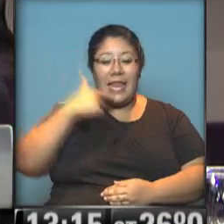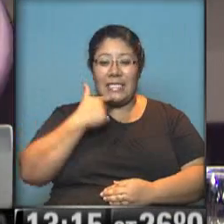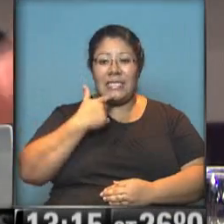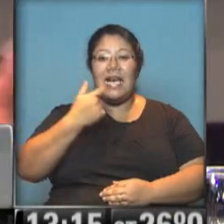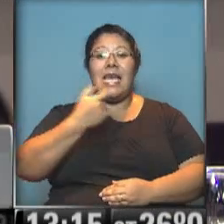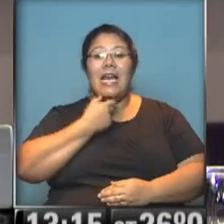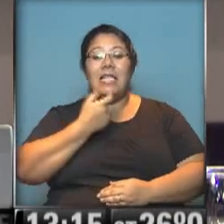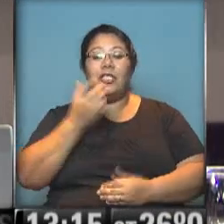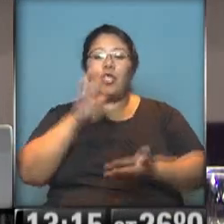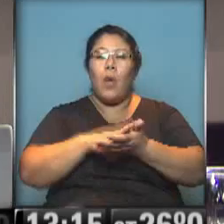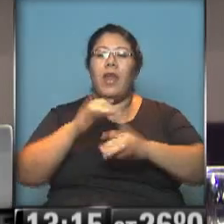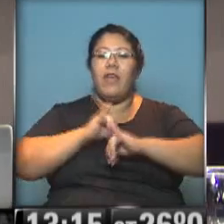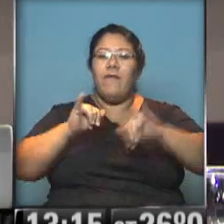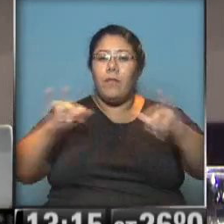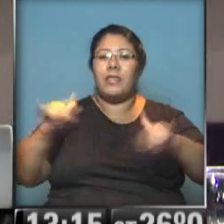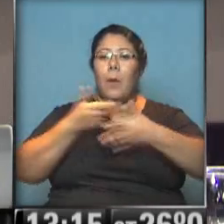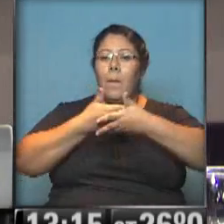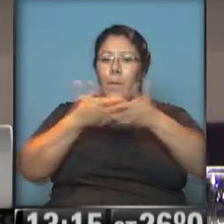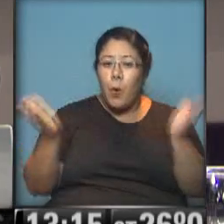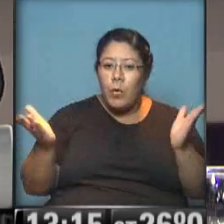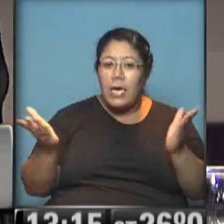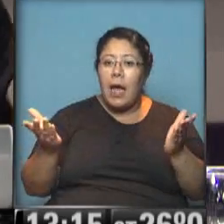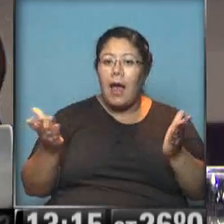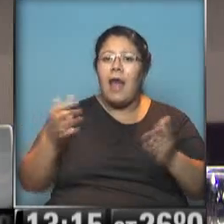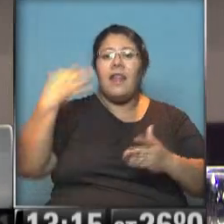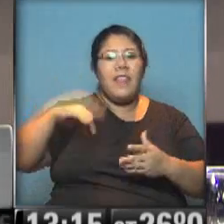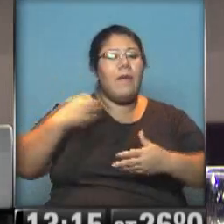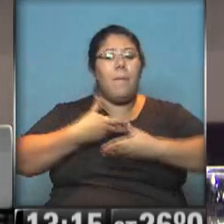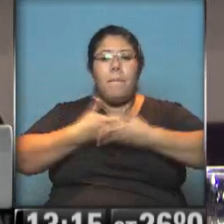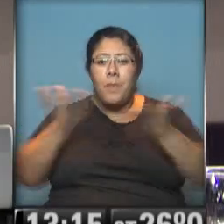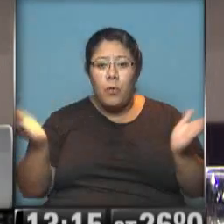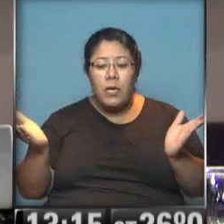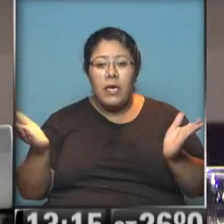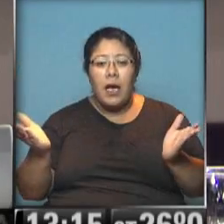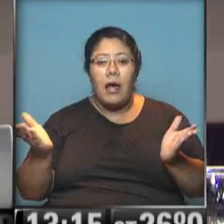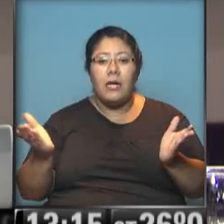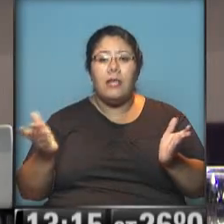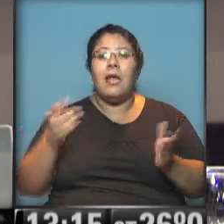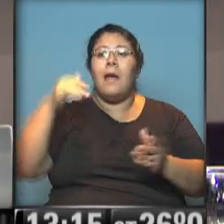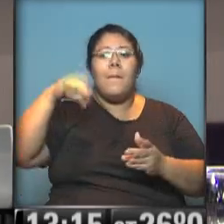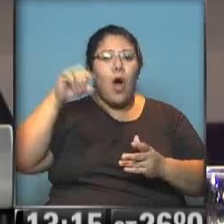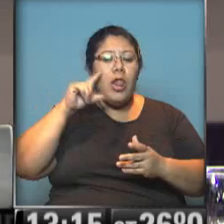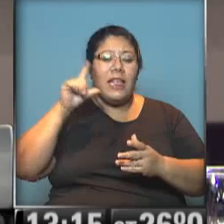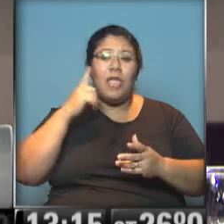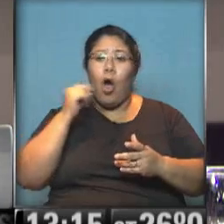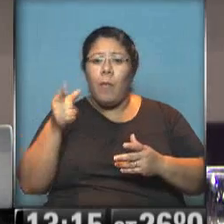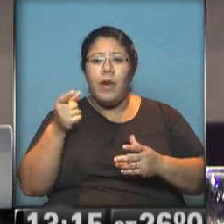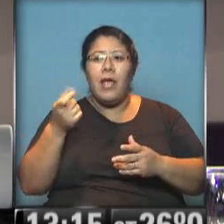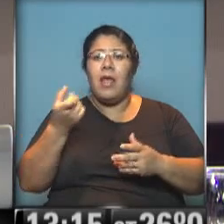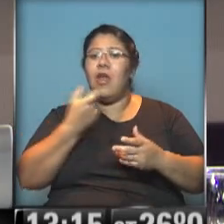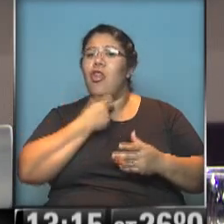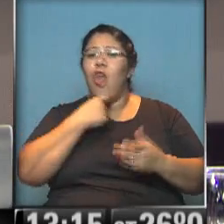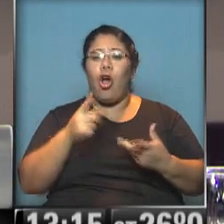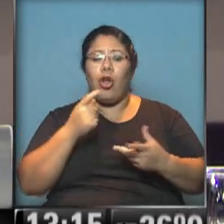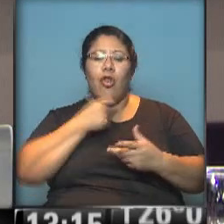información estatal información pública que tiene que ser pública realmente habla de emoción actitud de moldes muy negacionistas en el